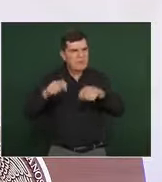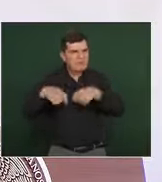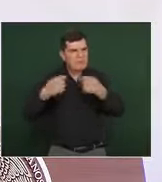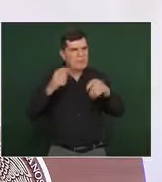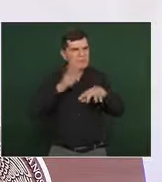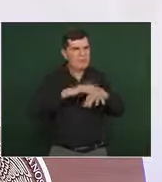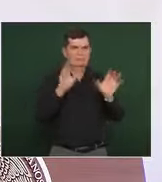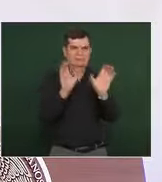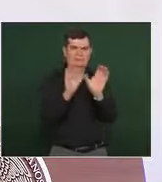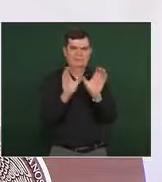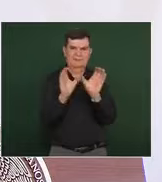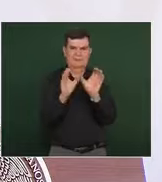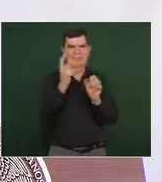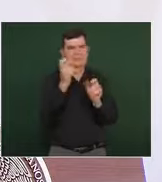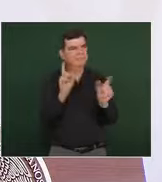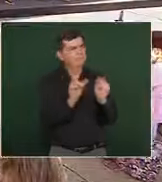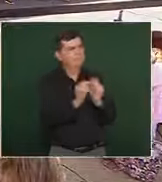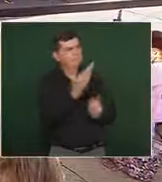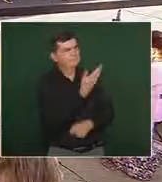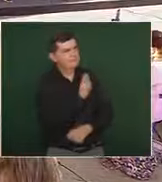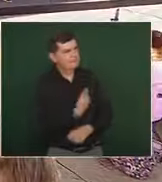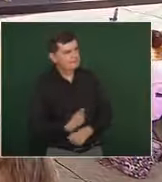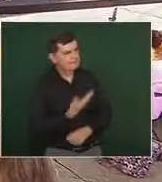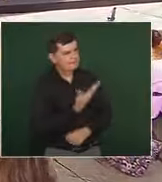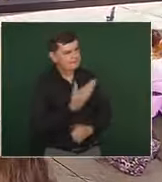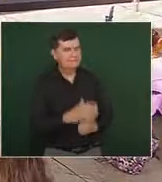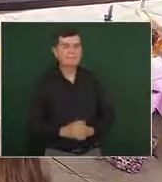demás certificados. Es cuanto, presidente.